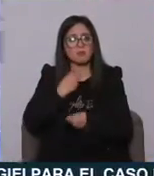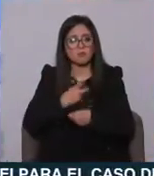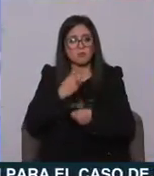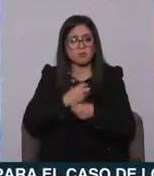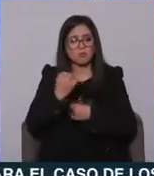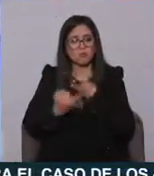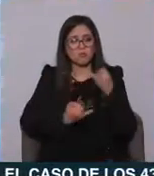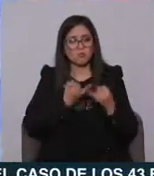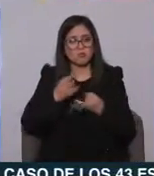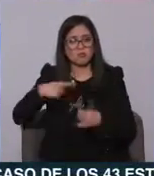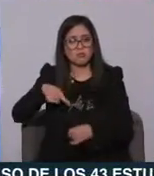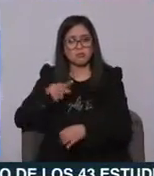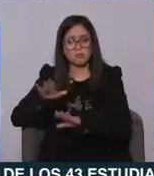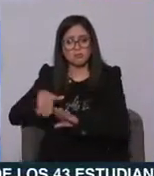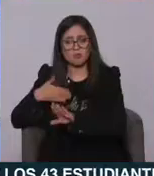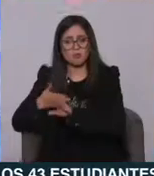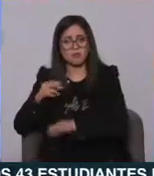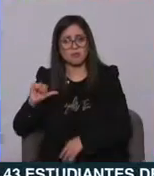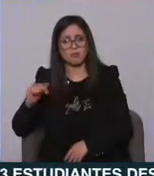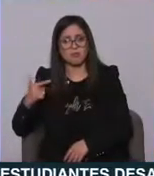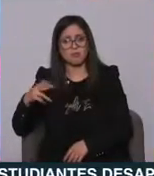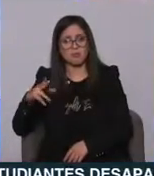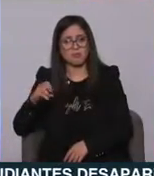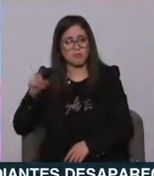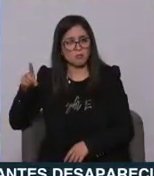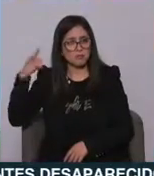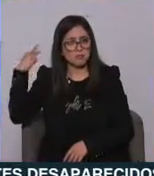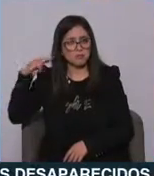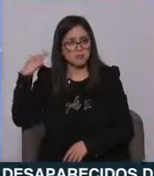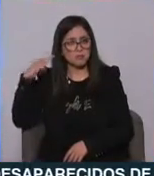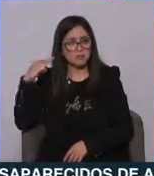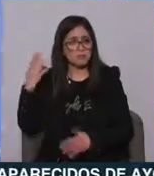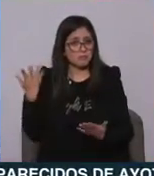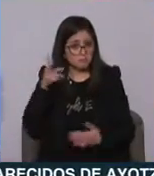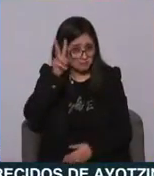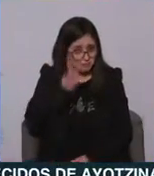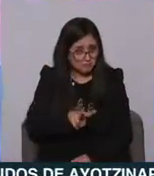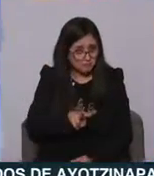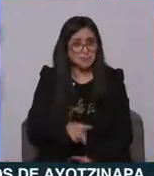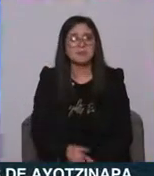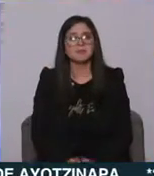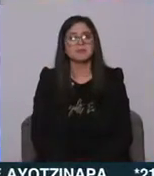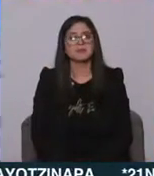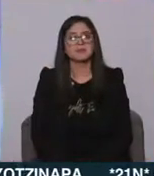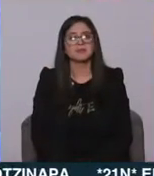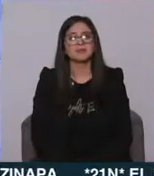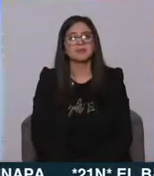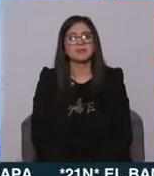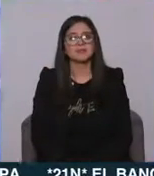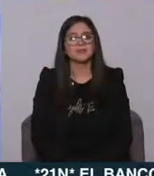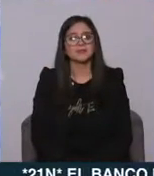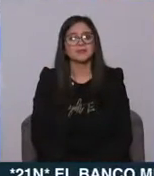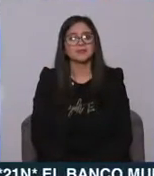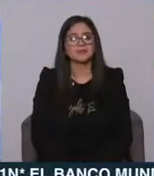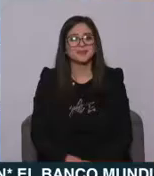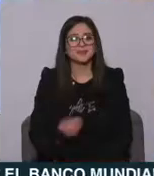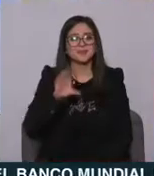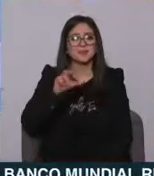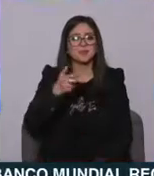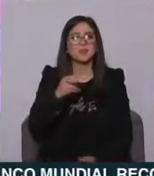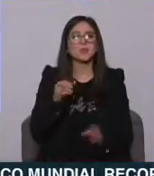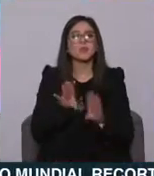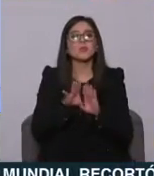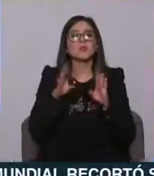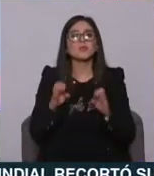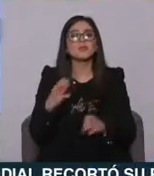partido frente a los aguacateros de Michoacán. Así es, ¿estoy en lo correcto, Toño? Como no, mi estimado Chucho, ¿cómo estás?